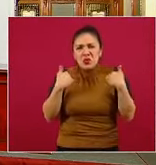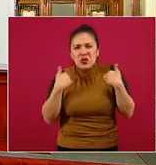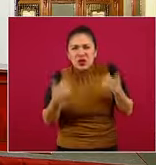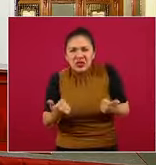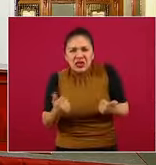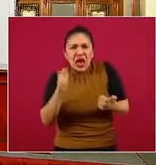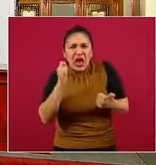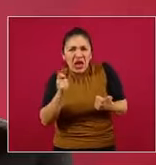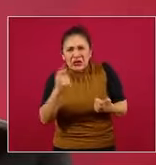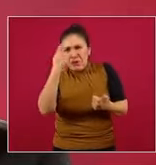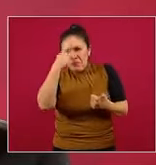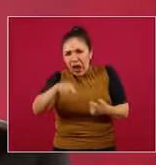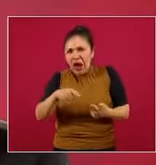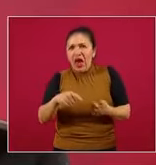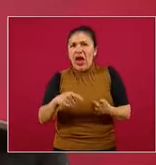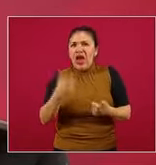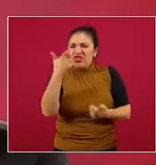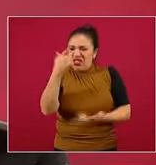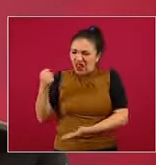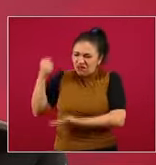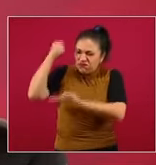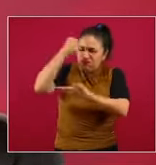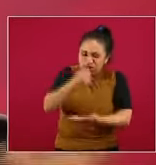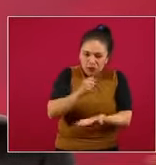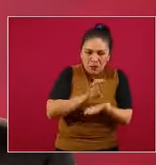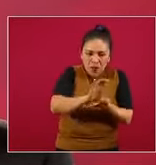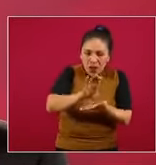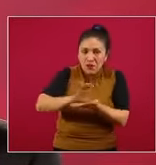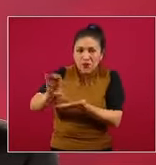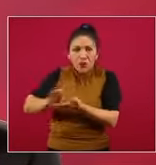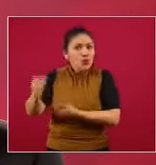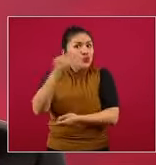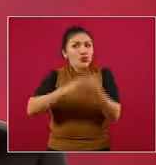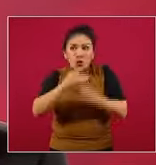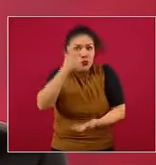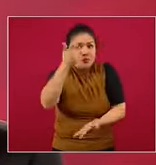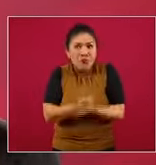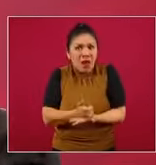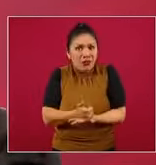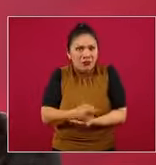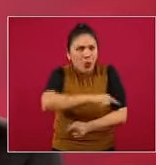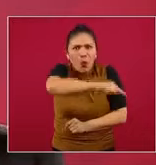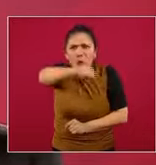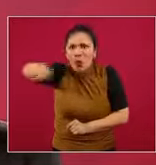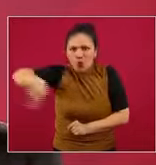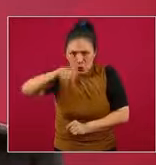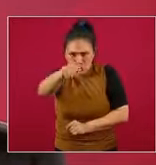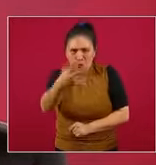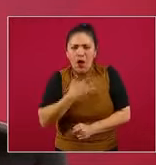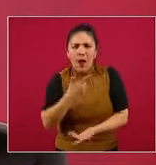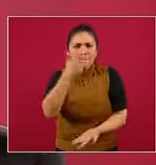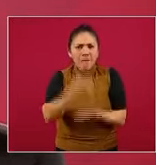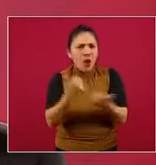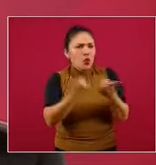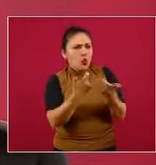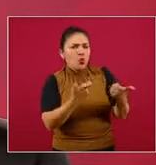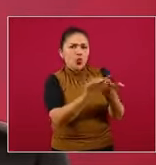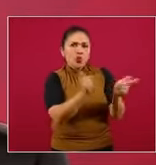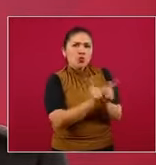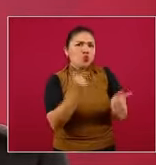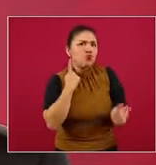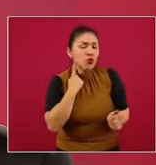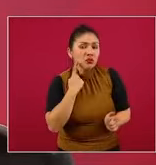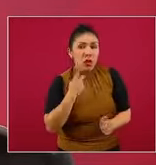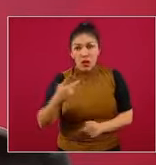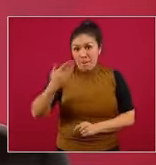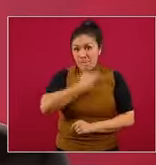de asignaciones presupuestales, que las pagamos todos, por cierto, todos, usted está pagando a partidos políticos, y lo que ha